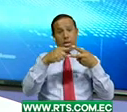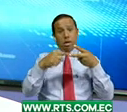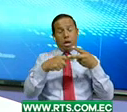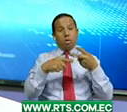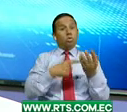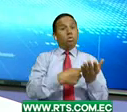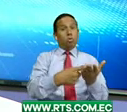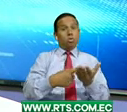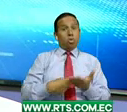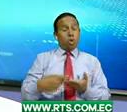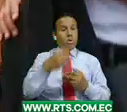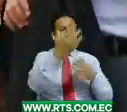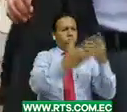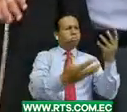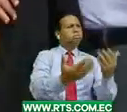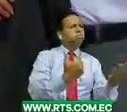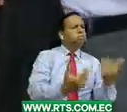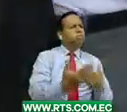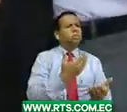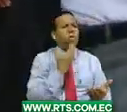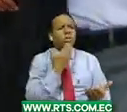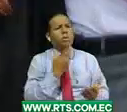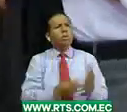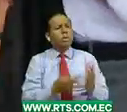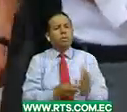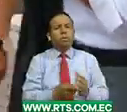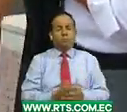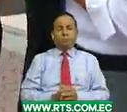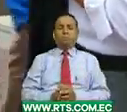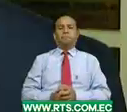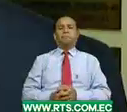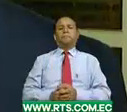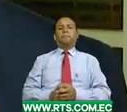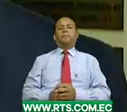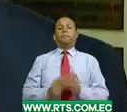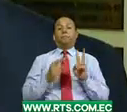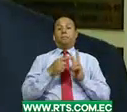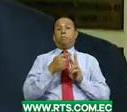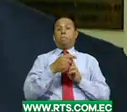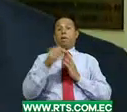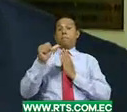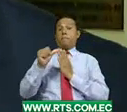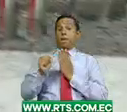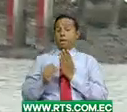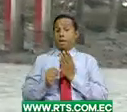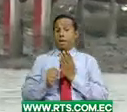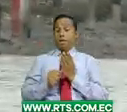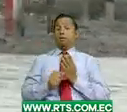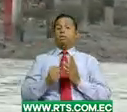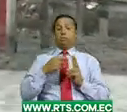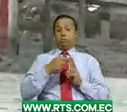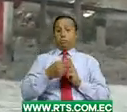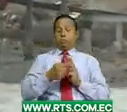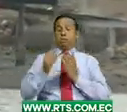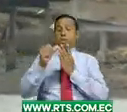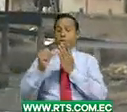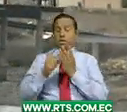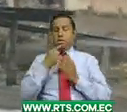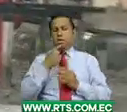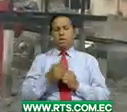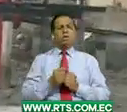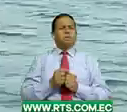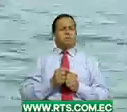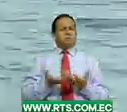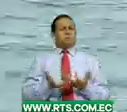perjudicados. Escuchemos. Muy bien. Para ambos ministros, detrás de los atracos en las camaroneras, hay